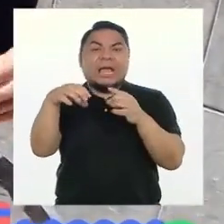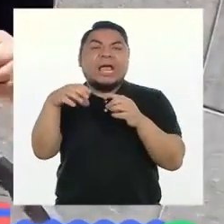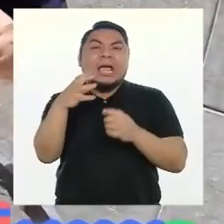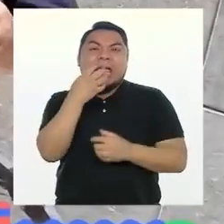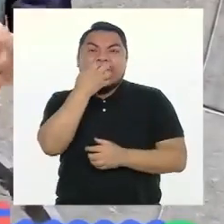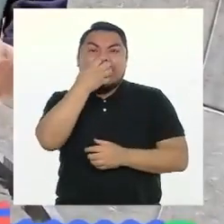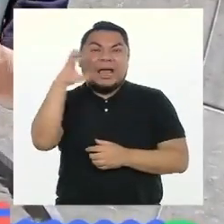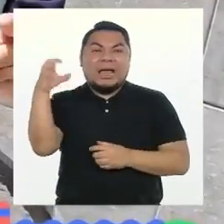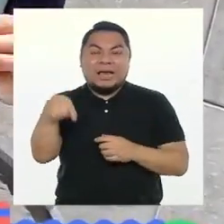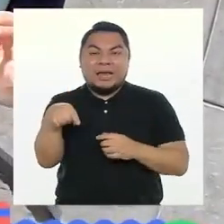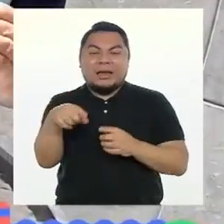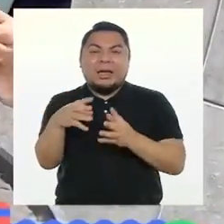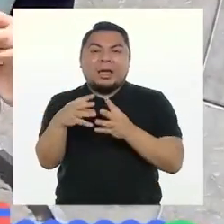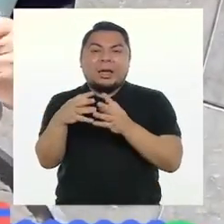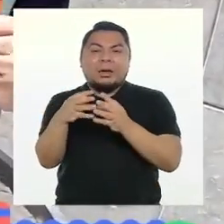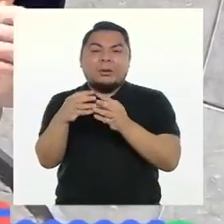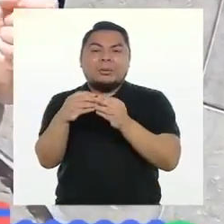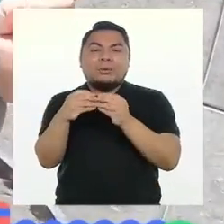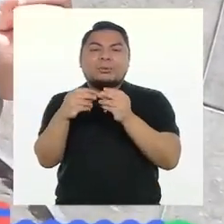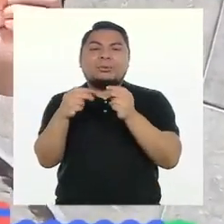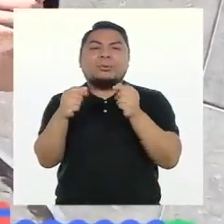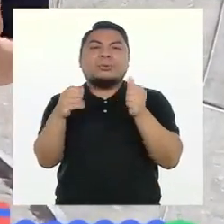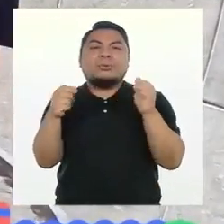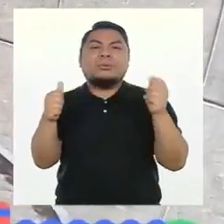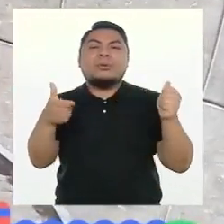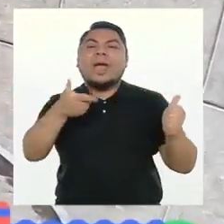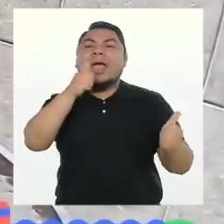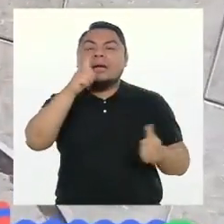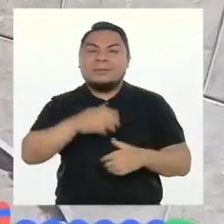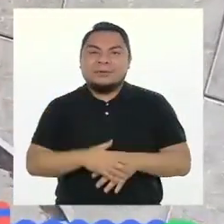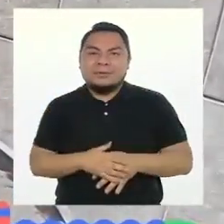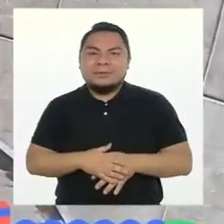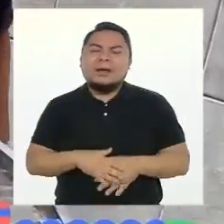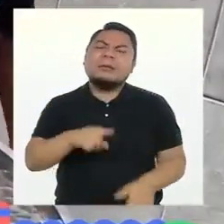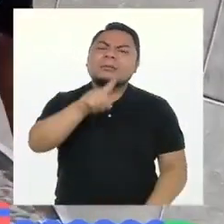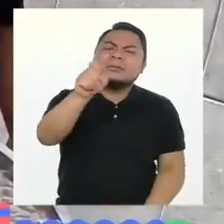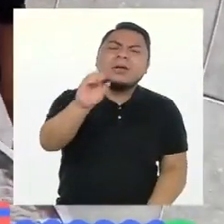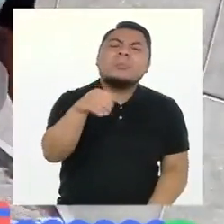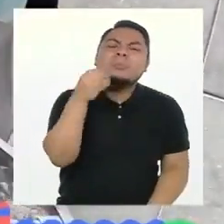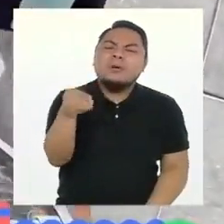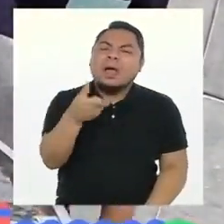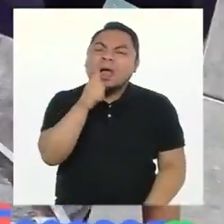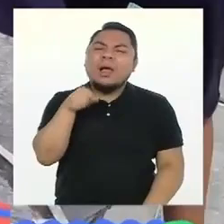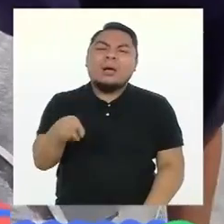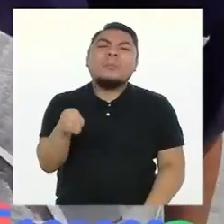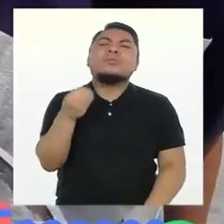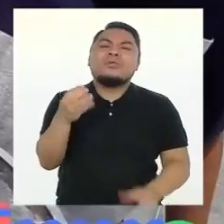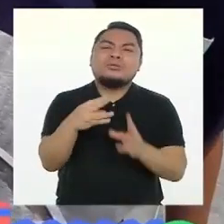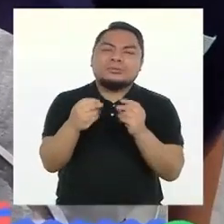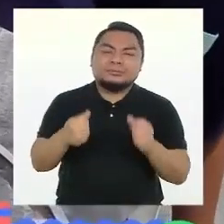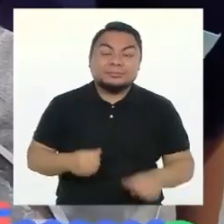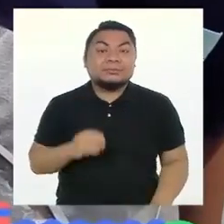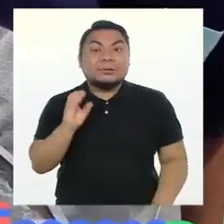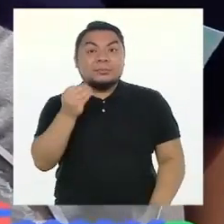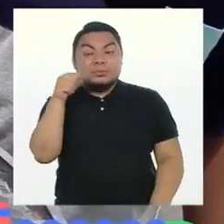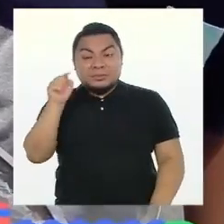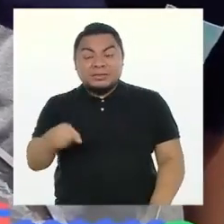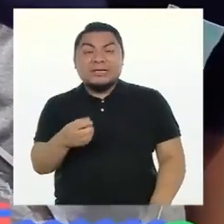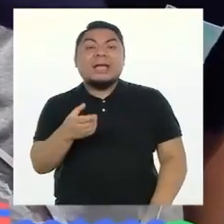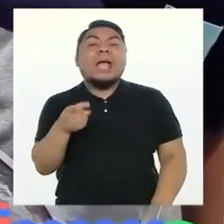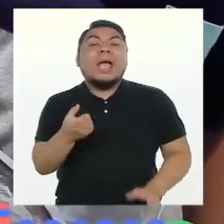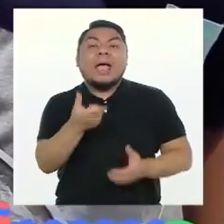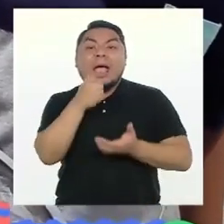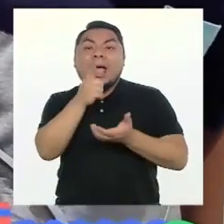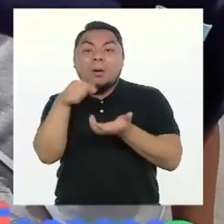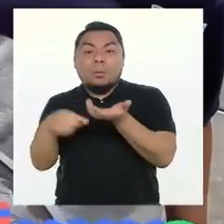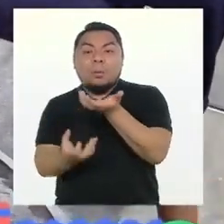derritiendo y se está haciendo agüita. ¿Por qué crees que se está haciendo agua? Porque el agua está